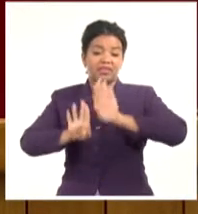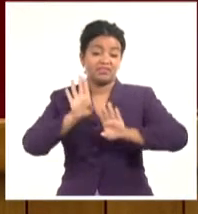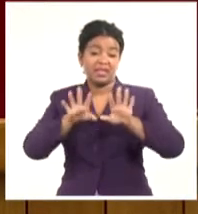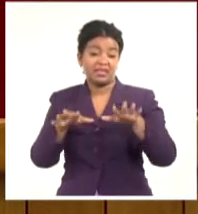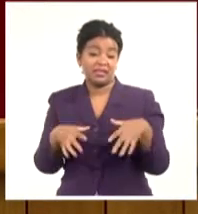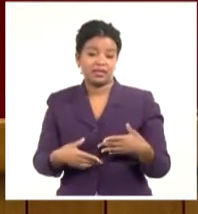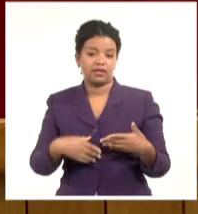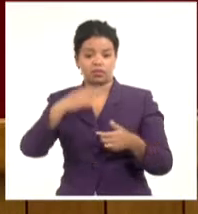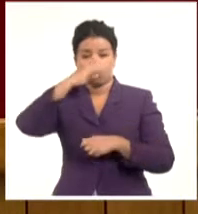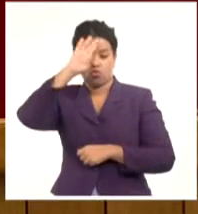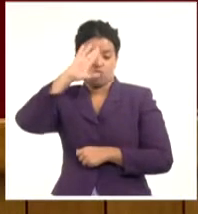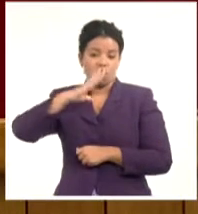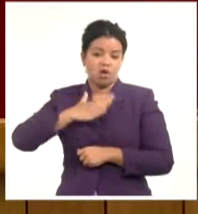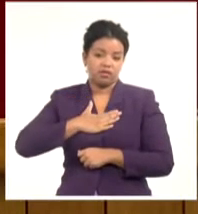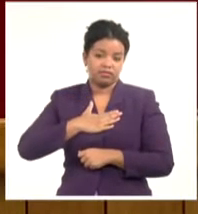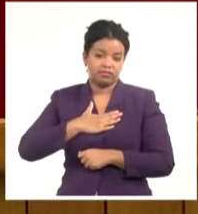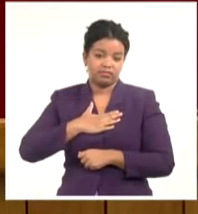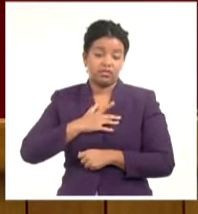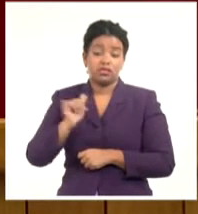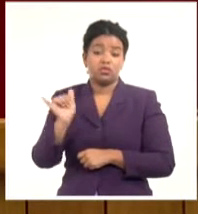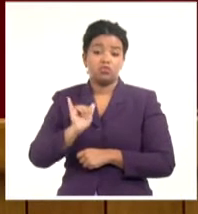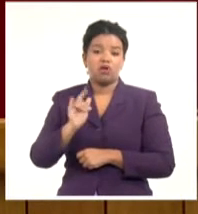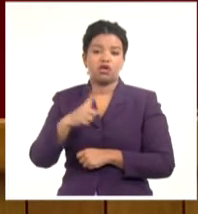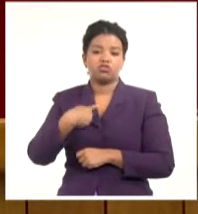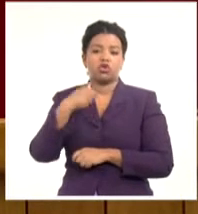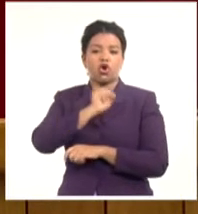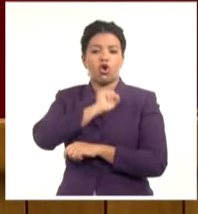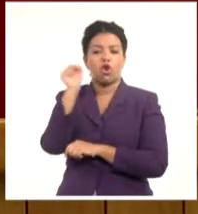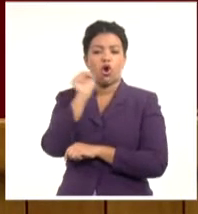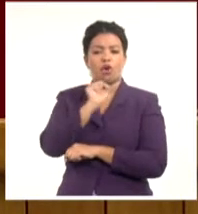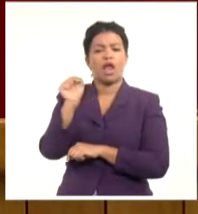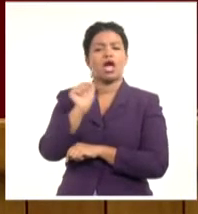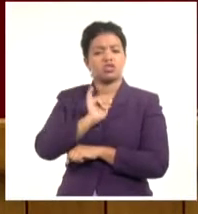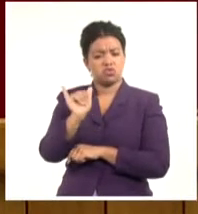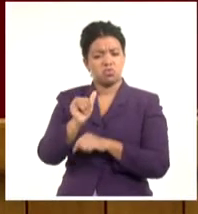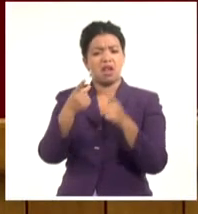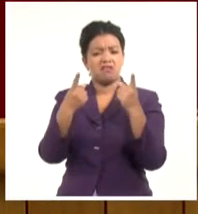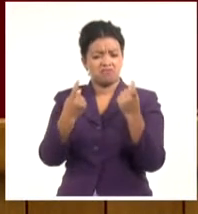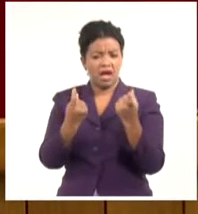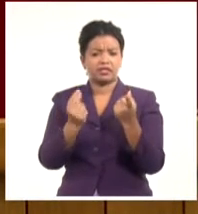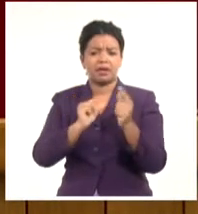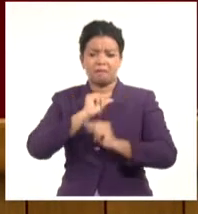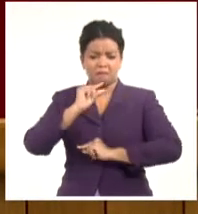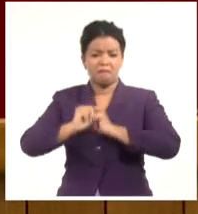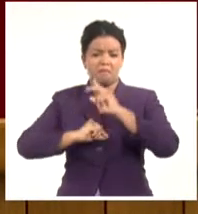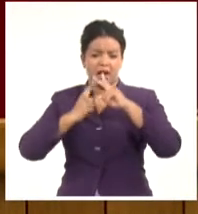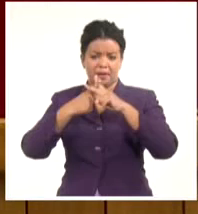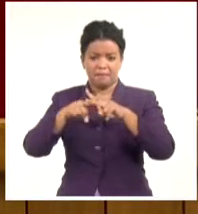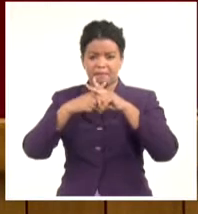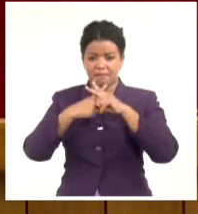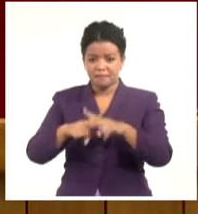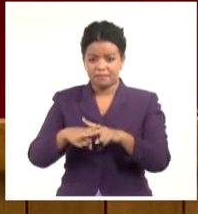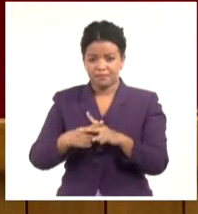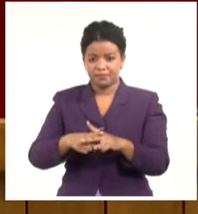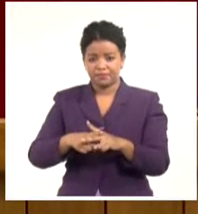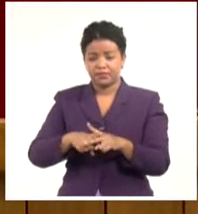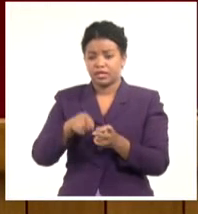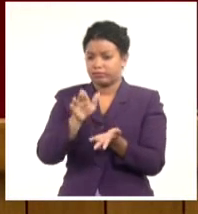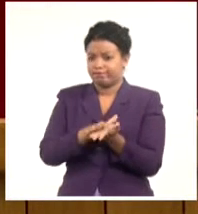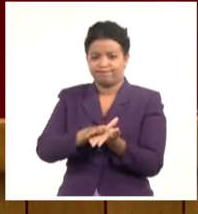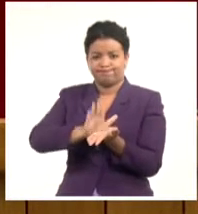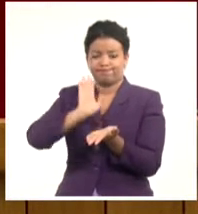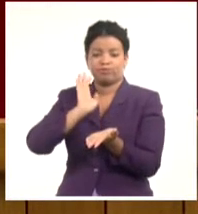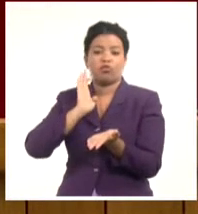de la patria, de lo que hemos logrado y de cuanto nos falta por perfeccionar. Comprometida con el futuro y la